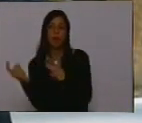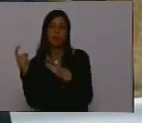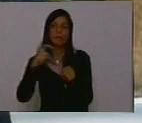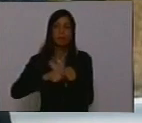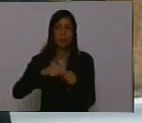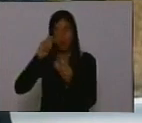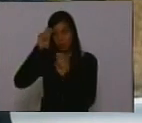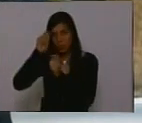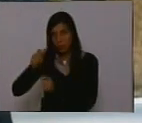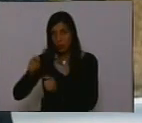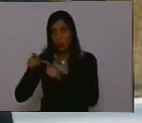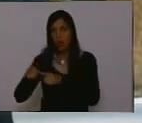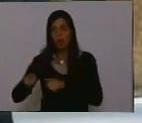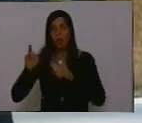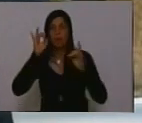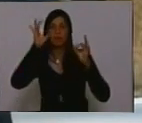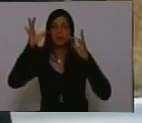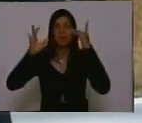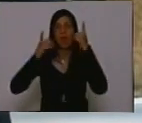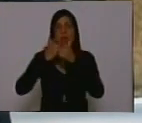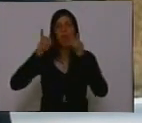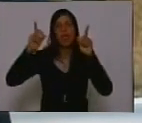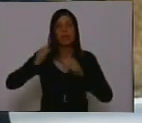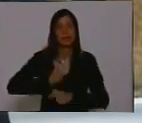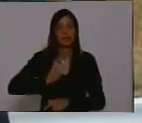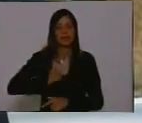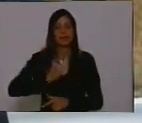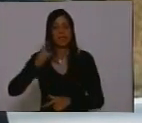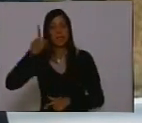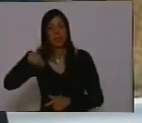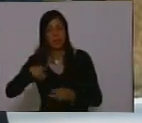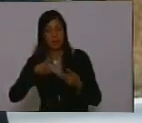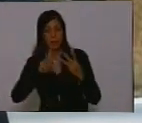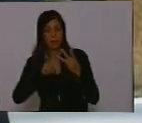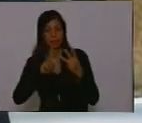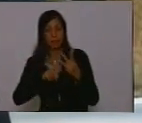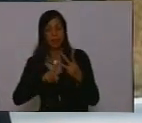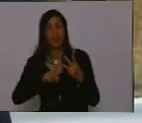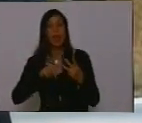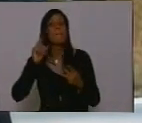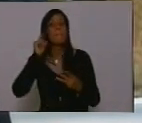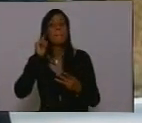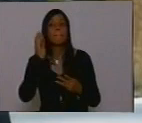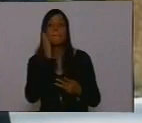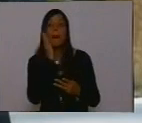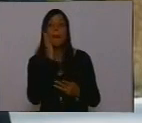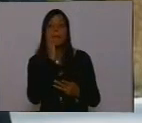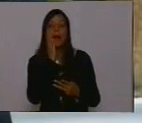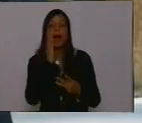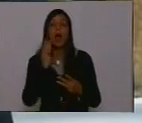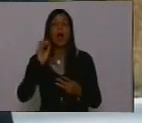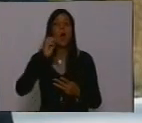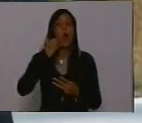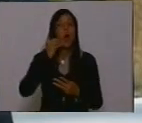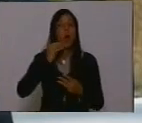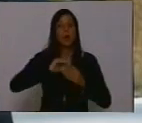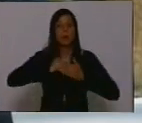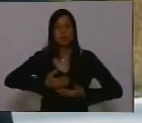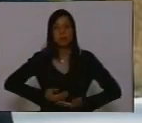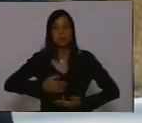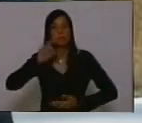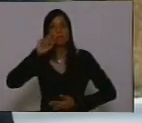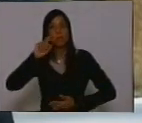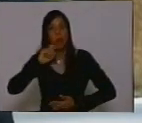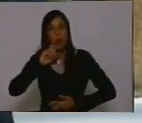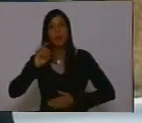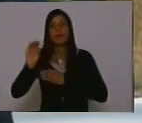sus creatividades, la protección a las madres jóvenes, el acceso a una primera